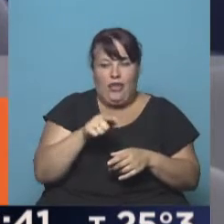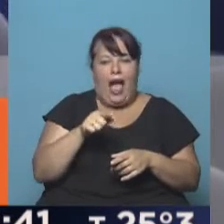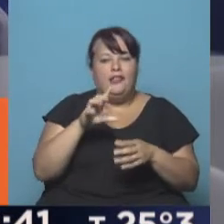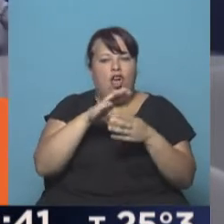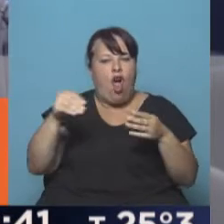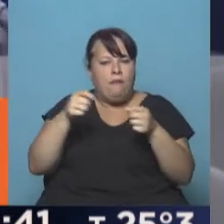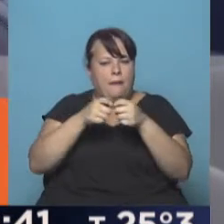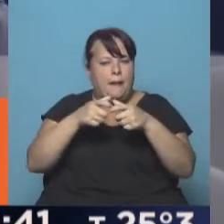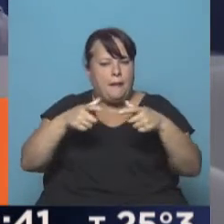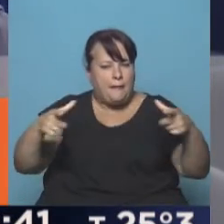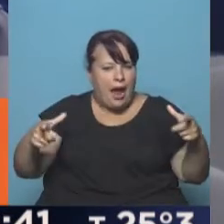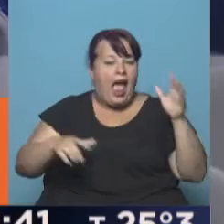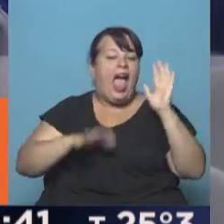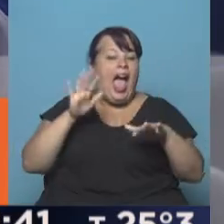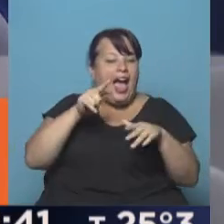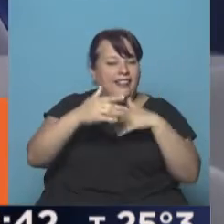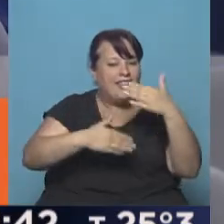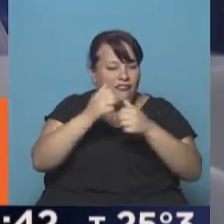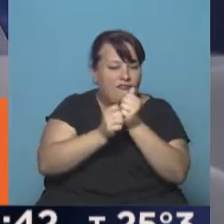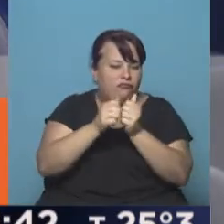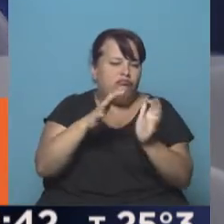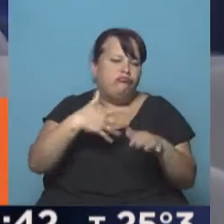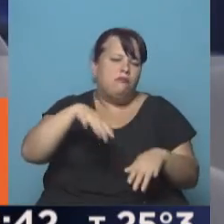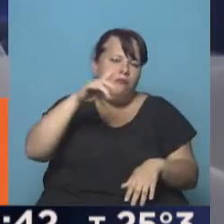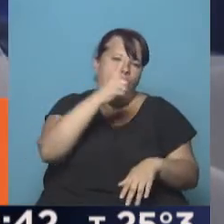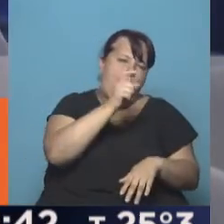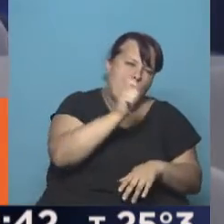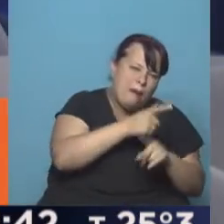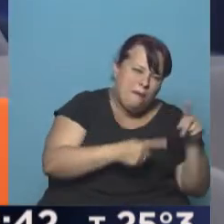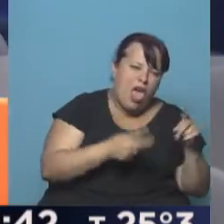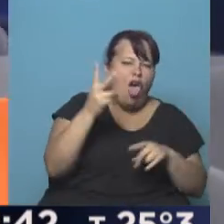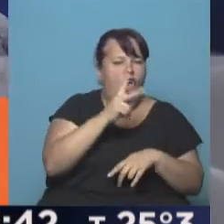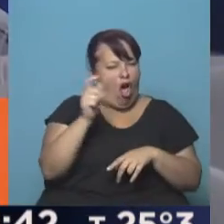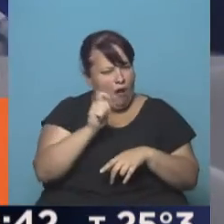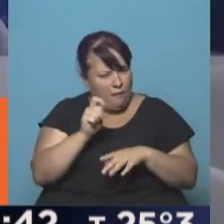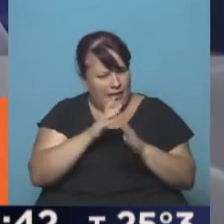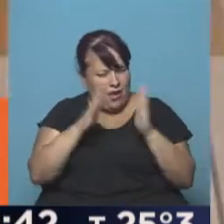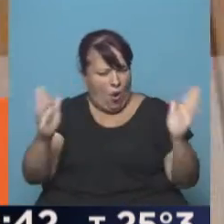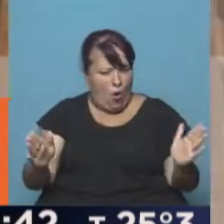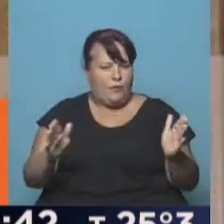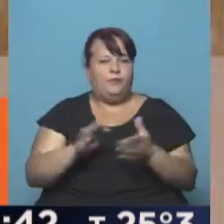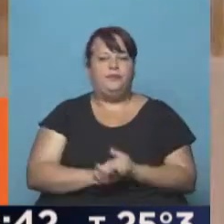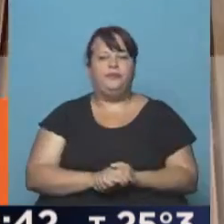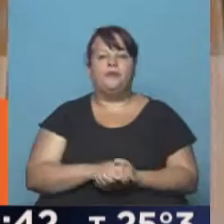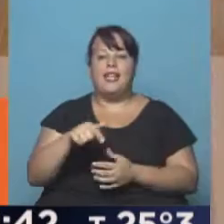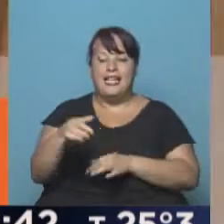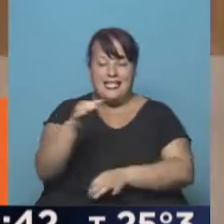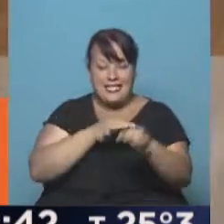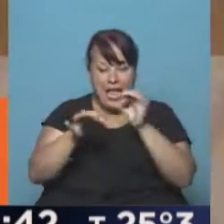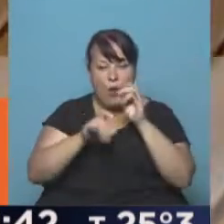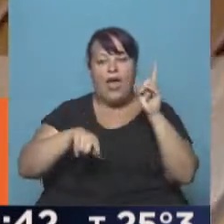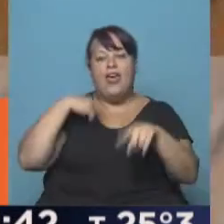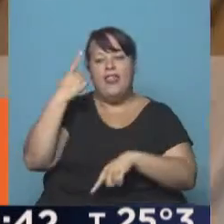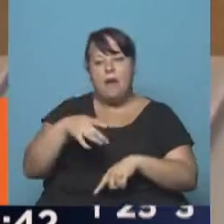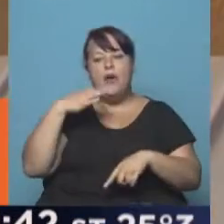las multiplica a veces ese proceso dura más entre un mes y medio y dos meses y estas células luego tienen que